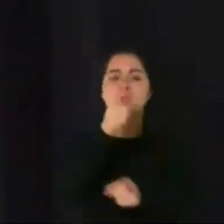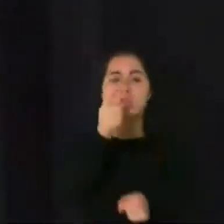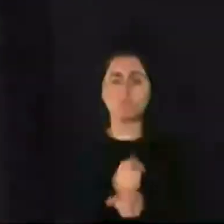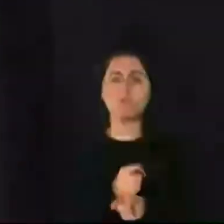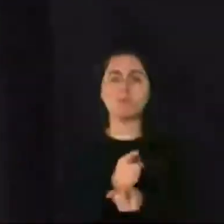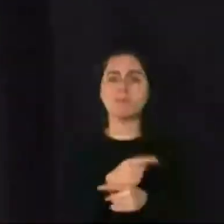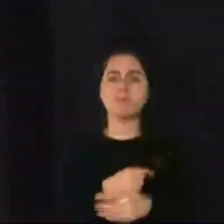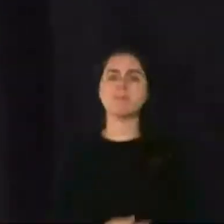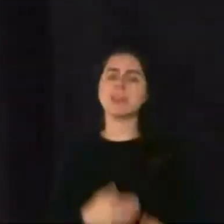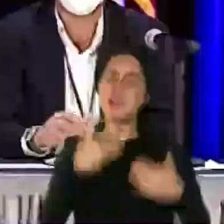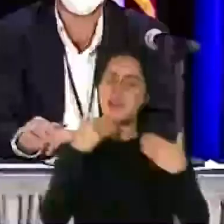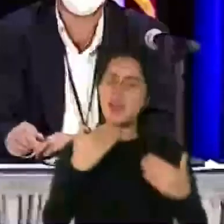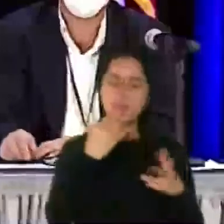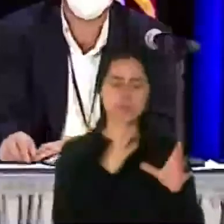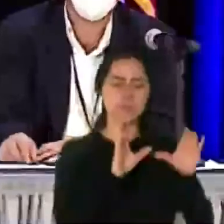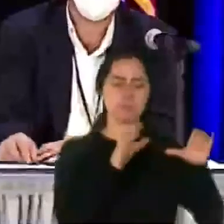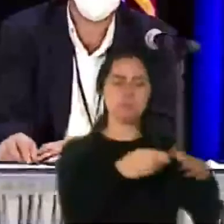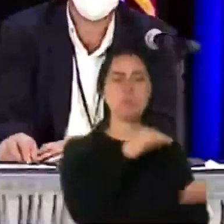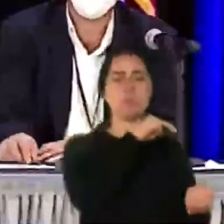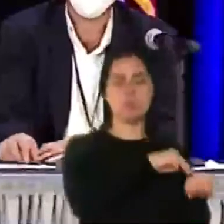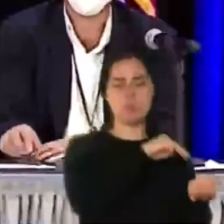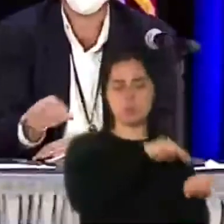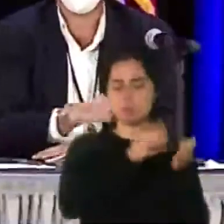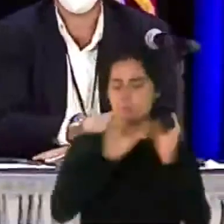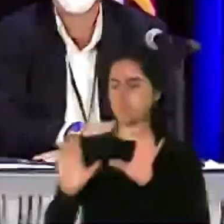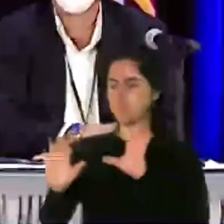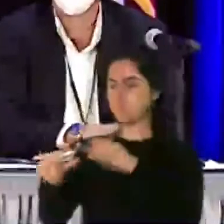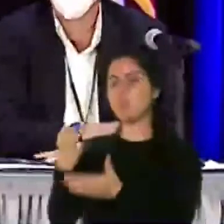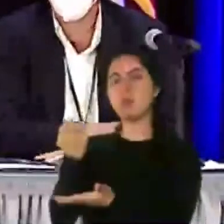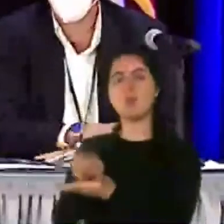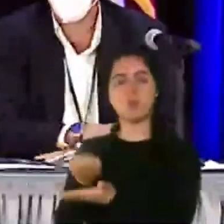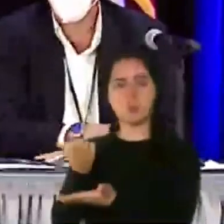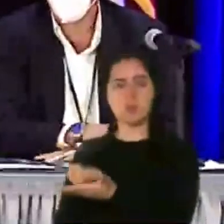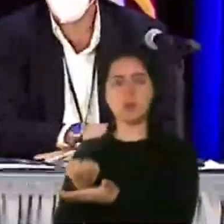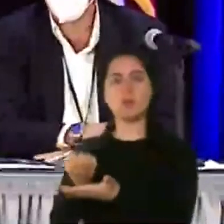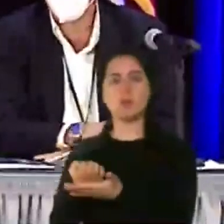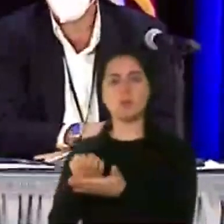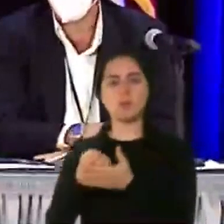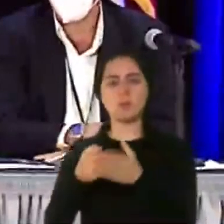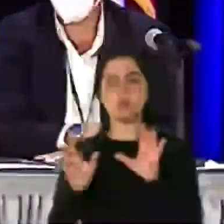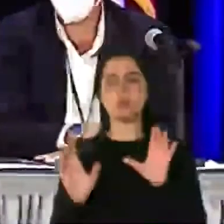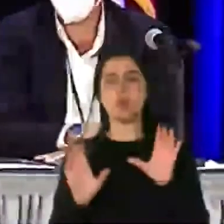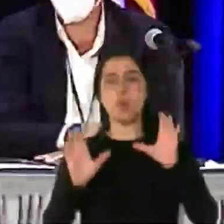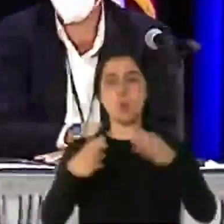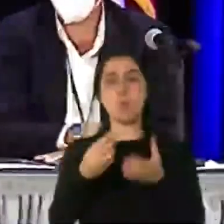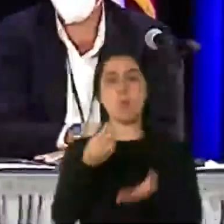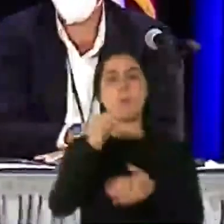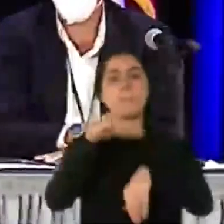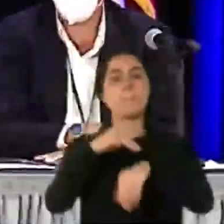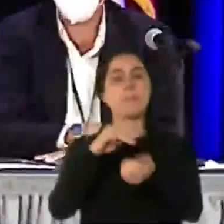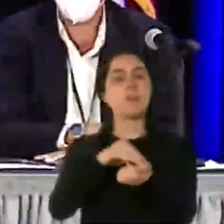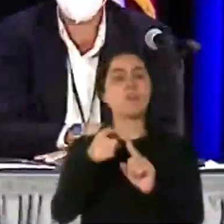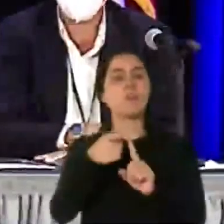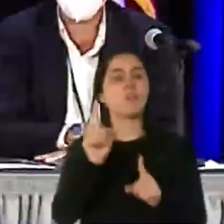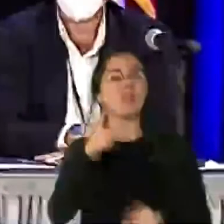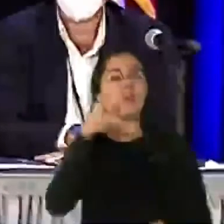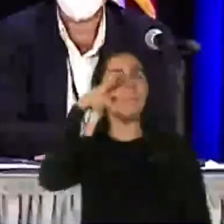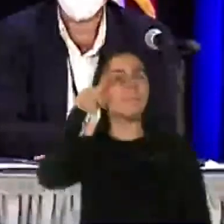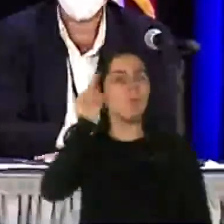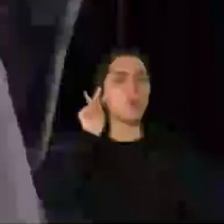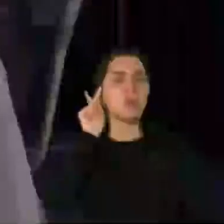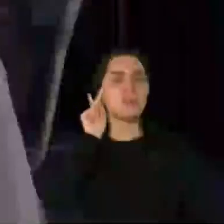infinitamente al Task Force Médico, al Task Force Económico, al Task Force Médico de Ponce, al Colegio de Médicos